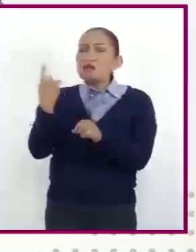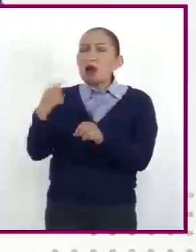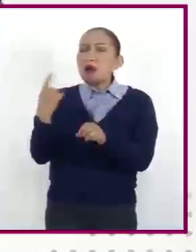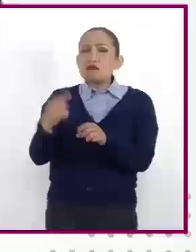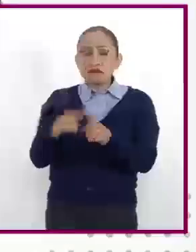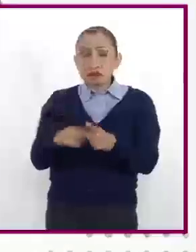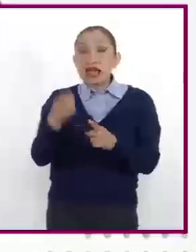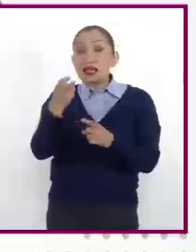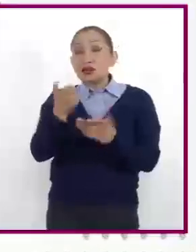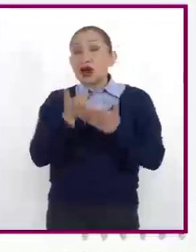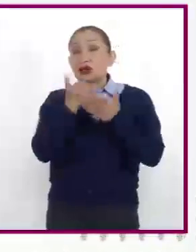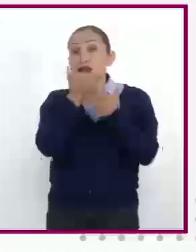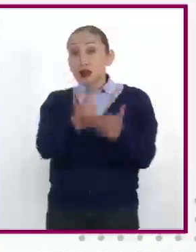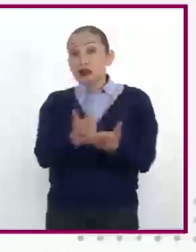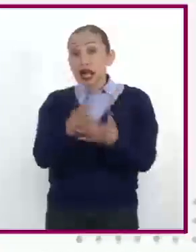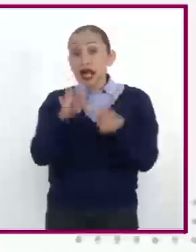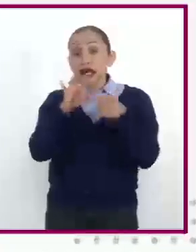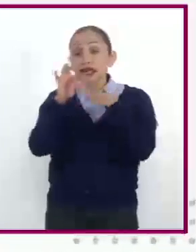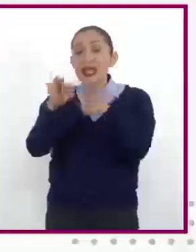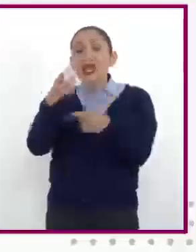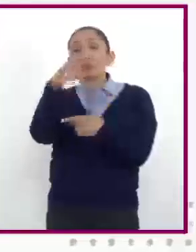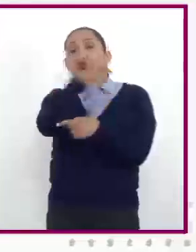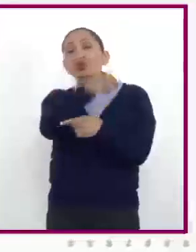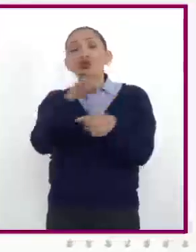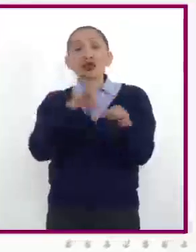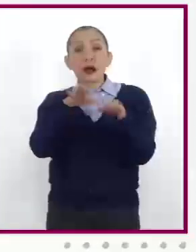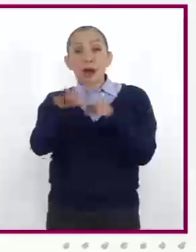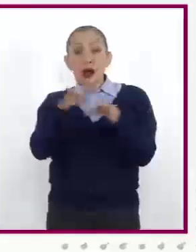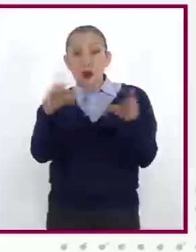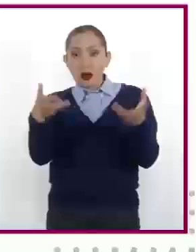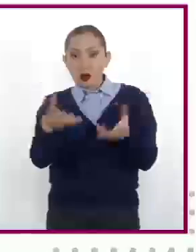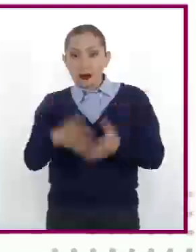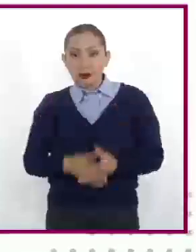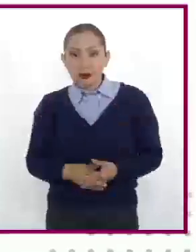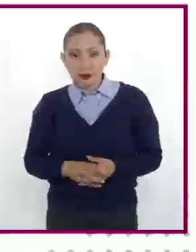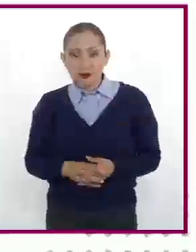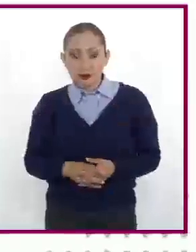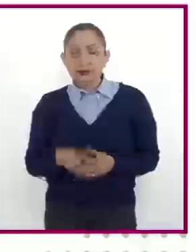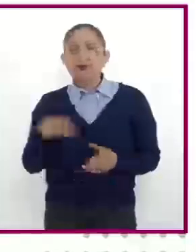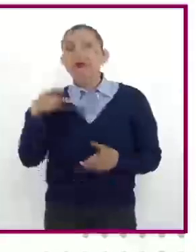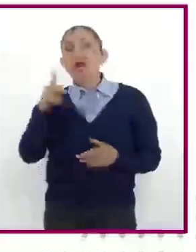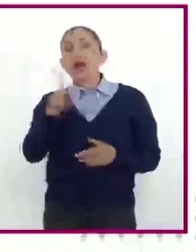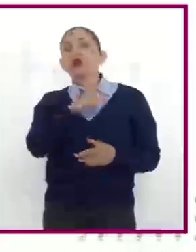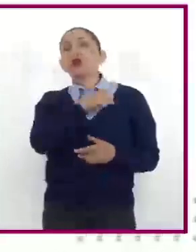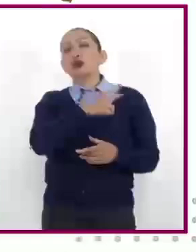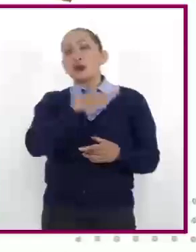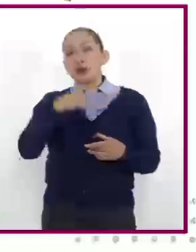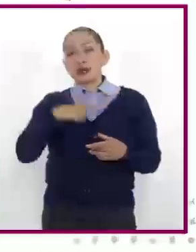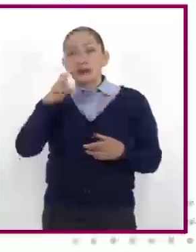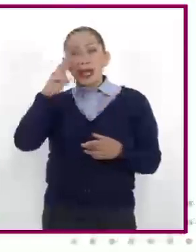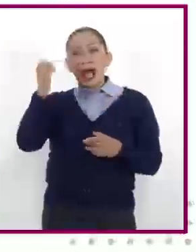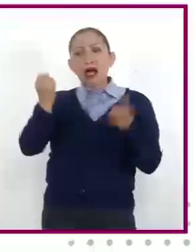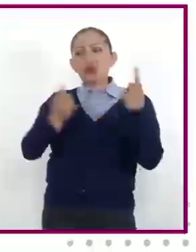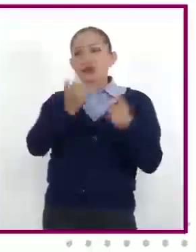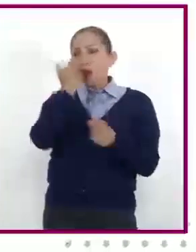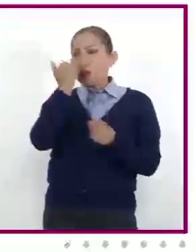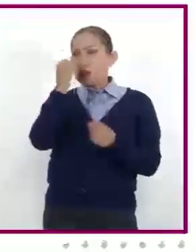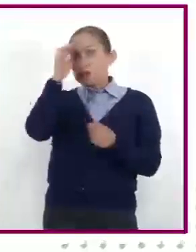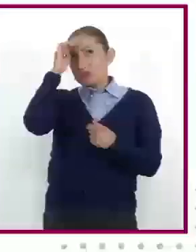Lo anterior permitirá guiar y definir cada una de las decisiones que se tomen. Sin embargo, puede encontrar alumnos que